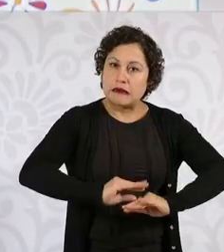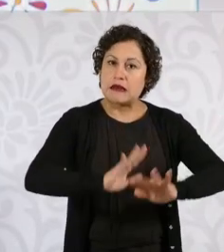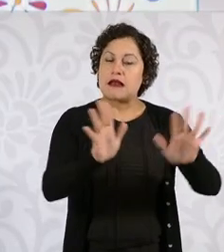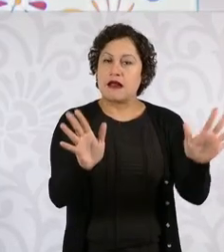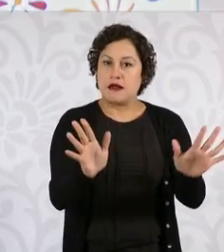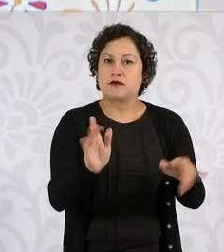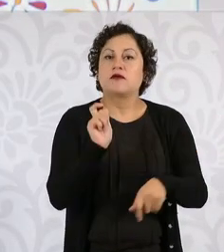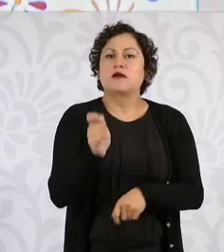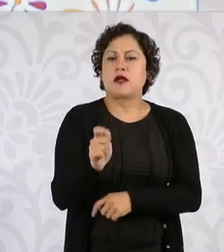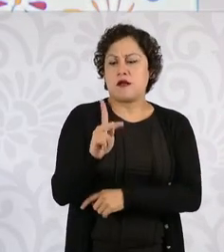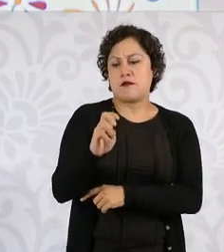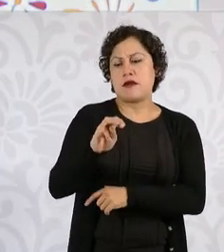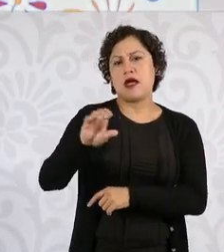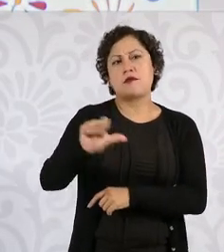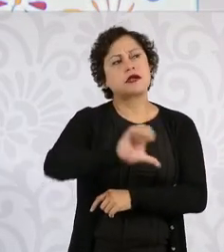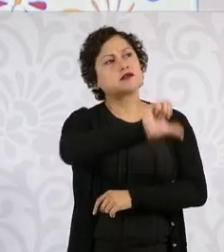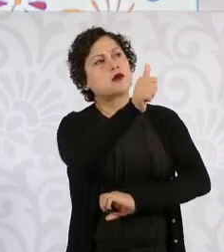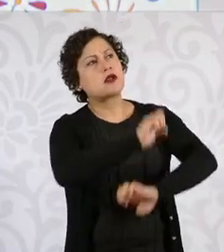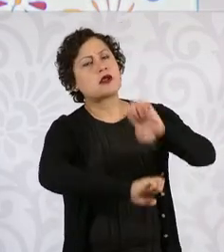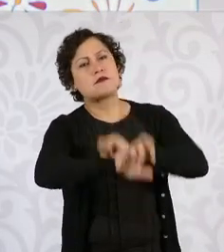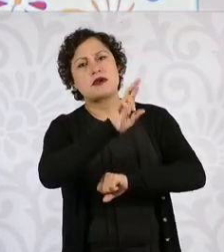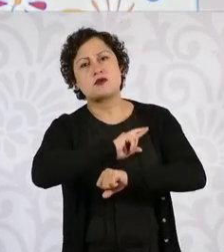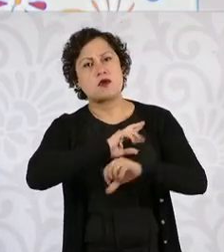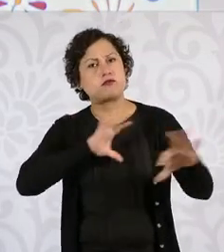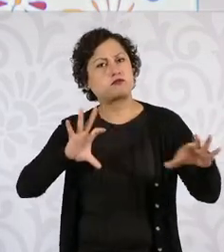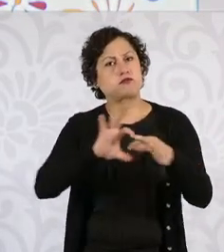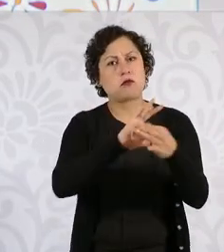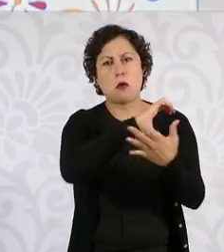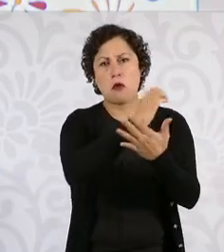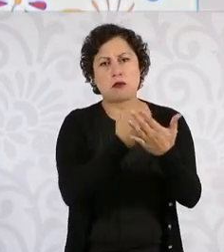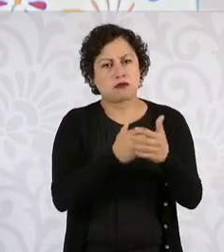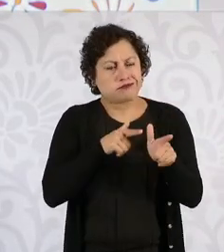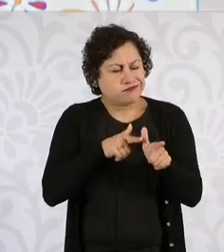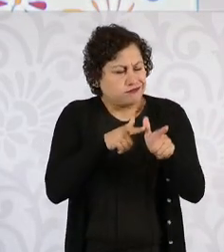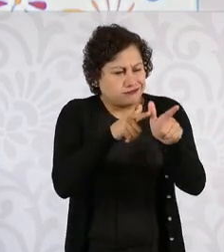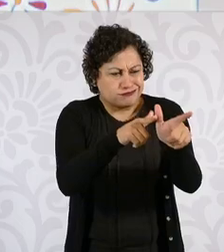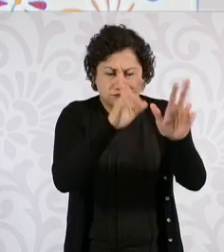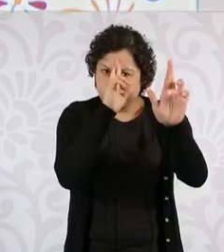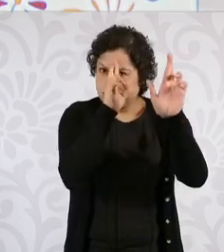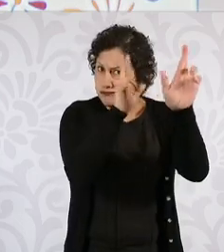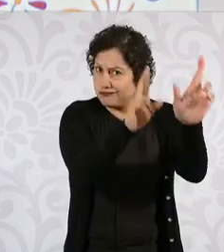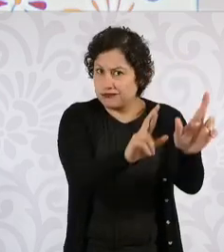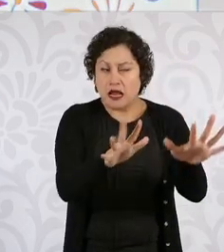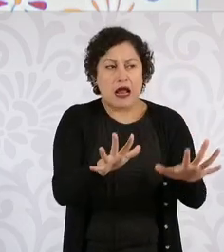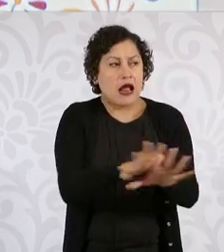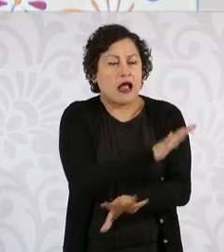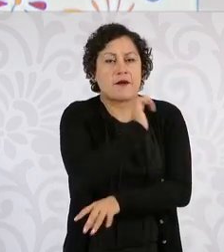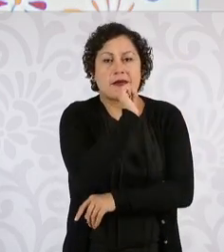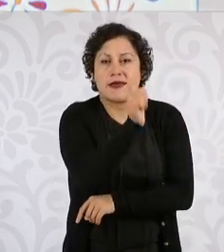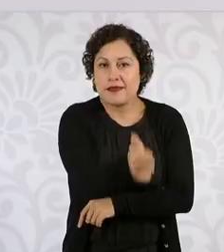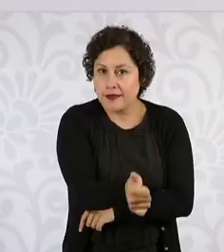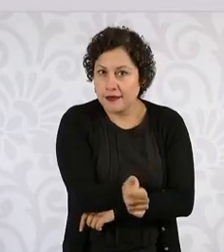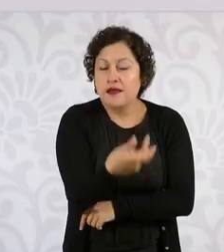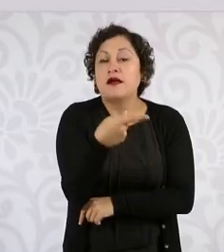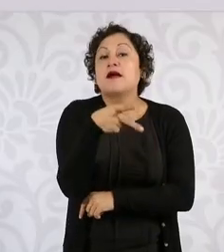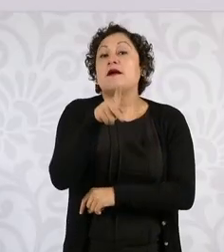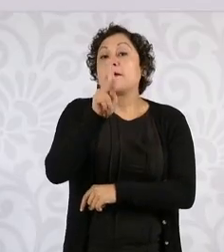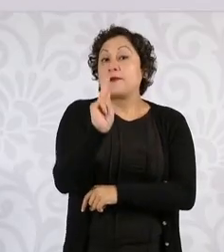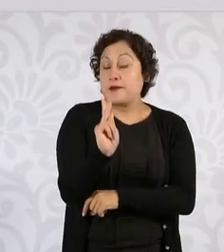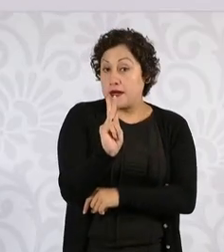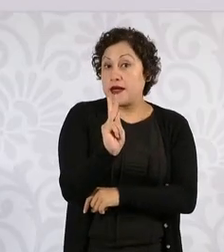mantiene los contratos con privados que existen hasta ahora, eso no cambia en lo más mínimo, pero se